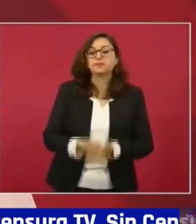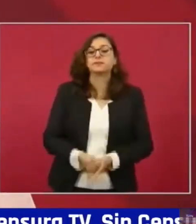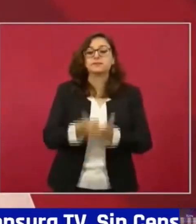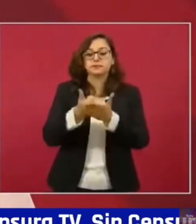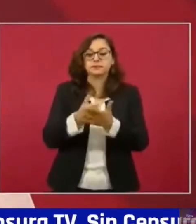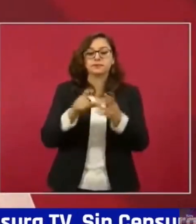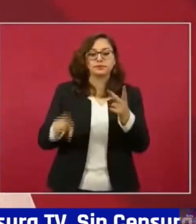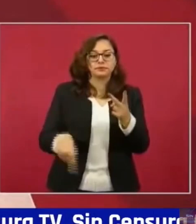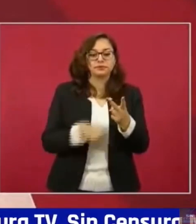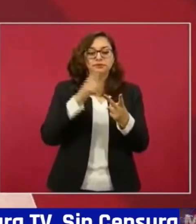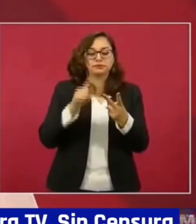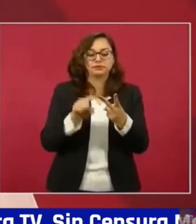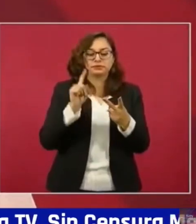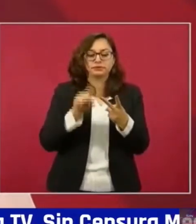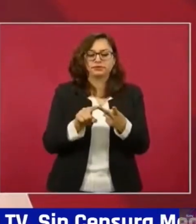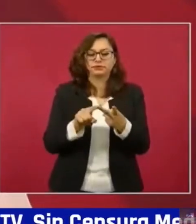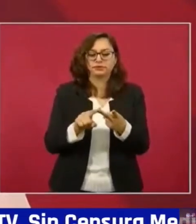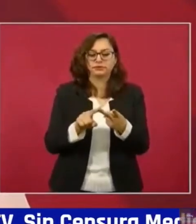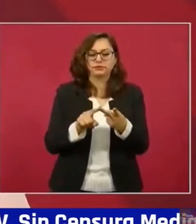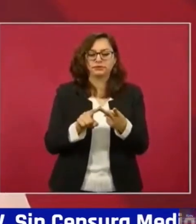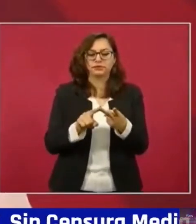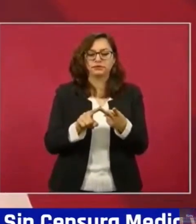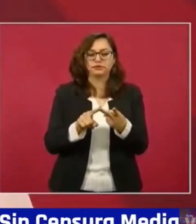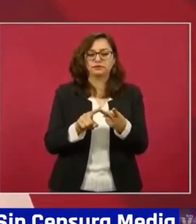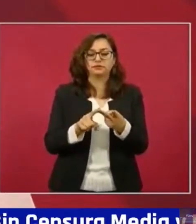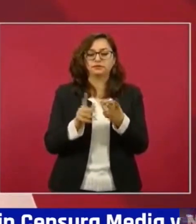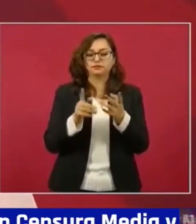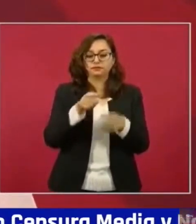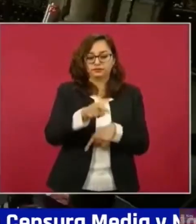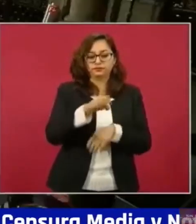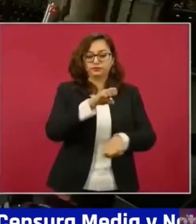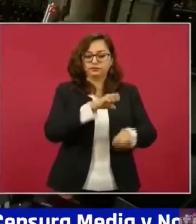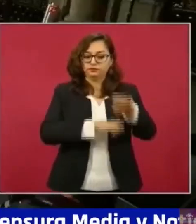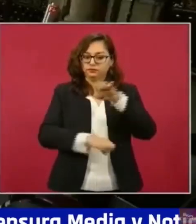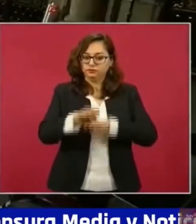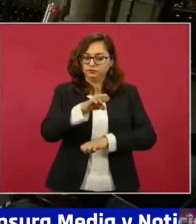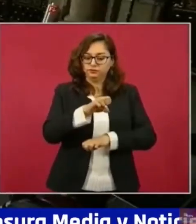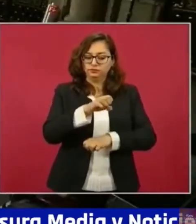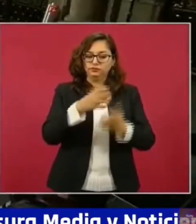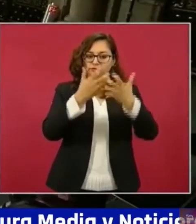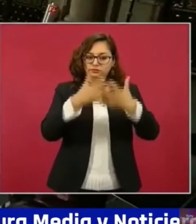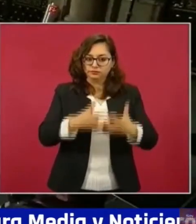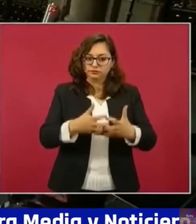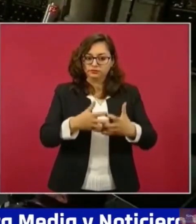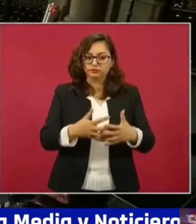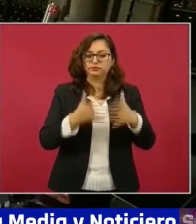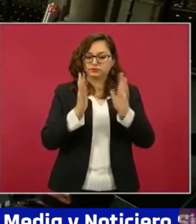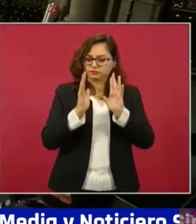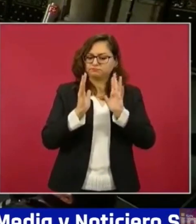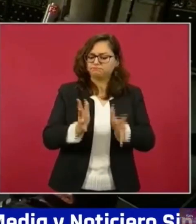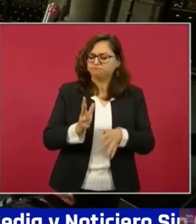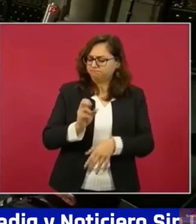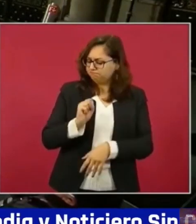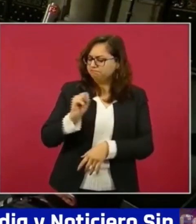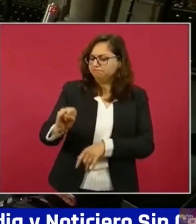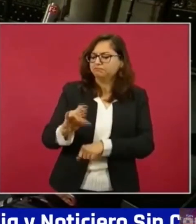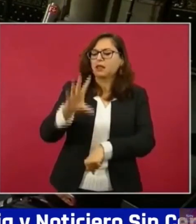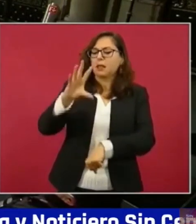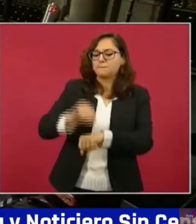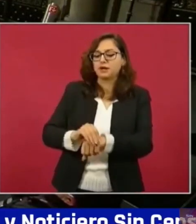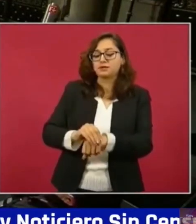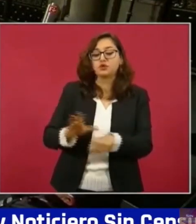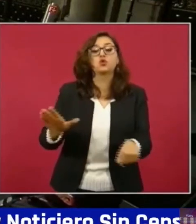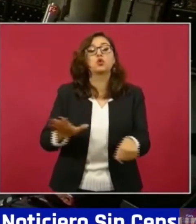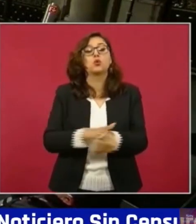garantizar, y ya lo ha hecho, se ha comprometido la empresa, de que se cuente con los permisos. A veces hay este tipo